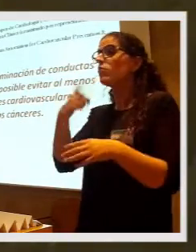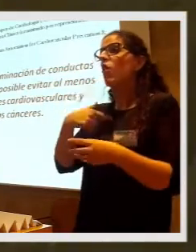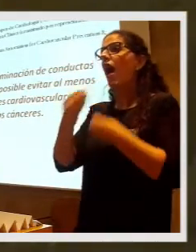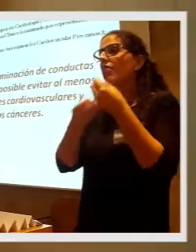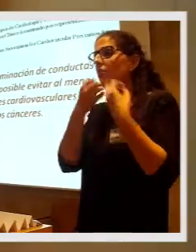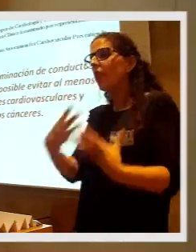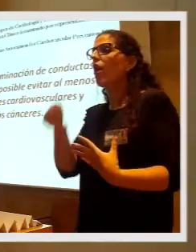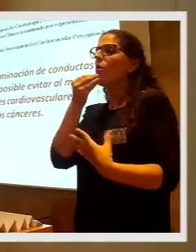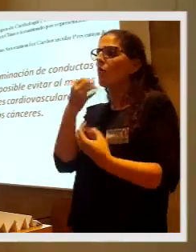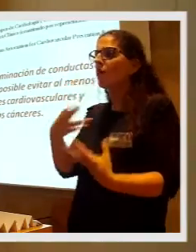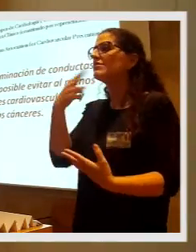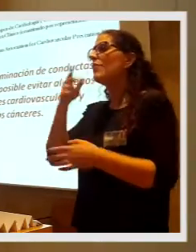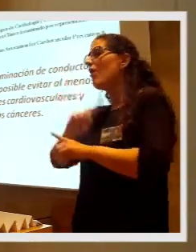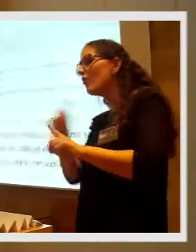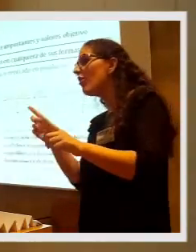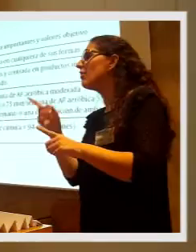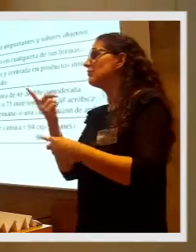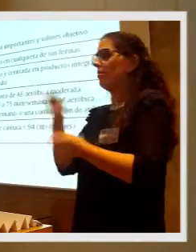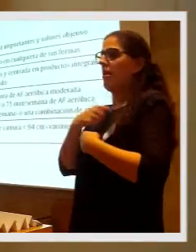mucho que ver con estos factores que estoy comentando.